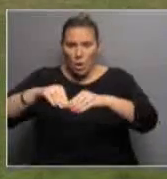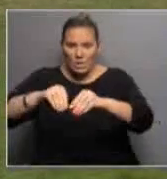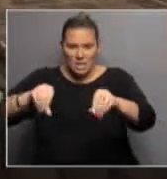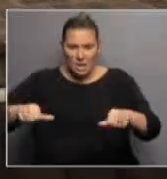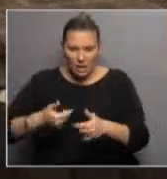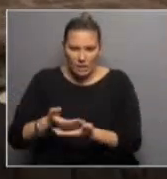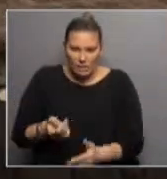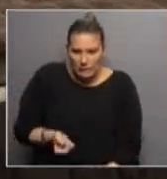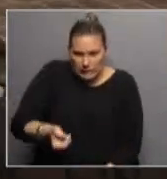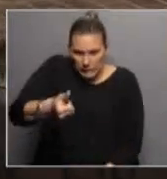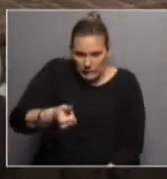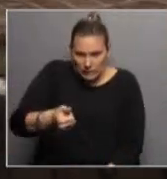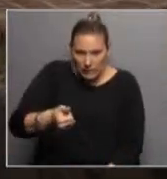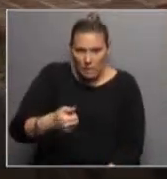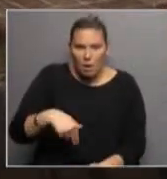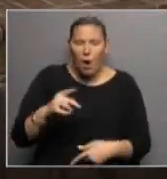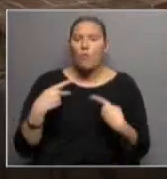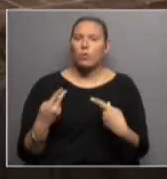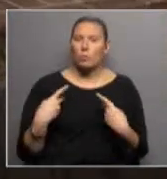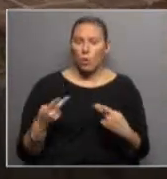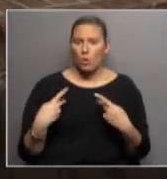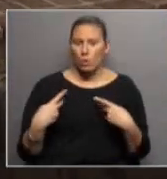siempre. Creo que lo que más hacía era eso, jugar al fútbol